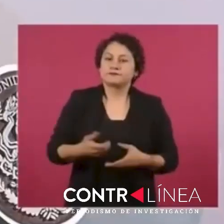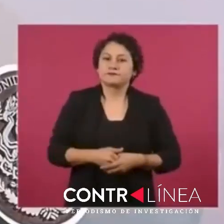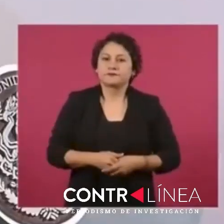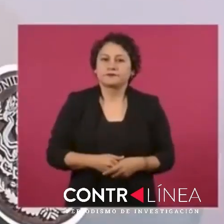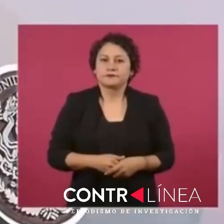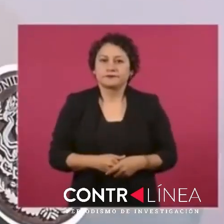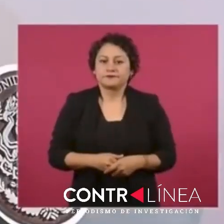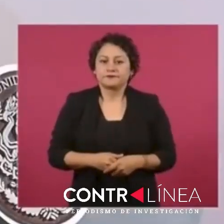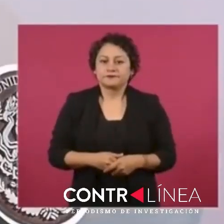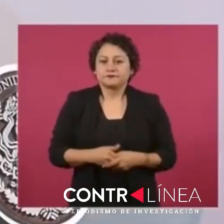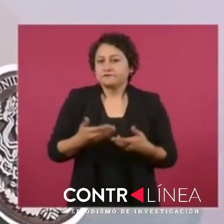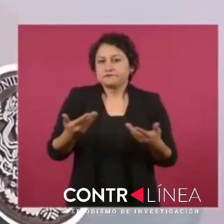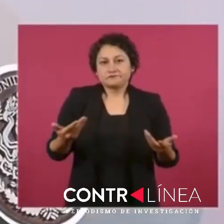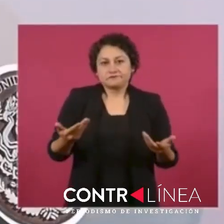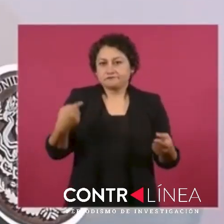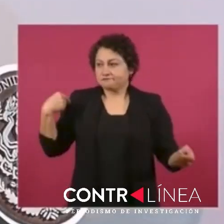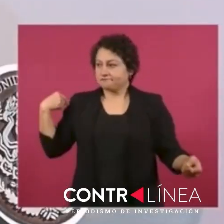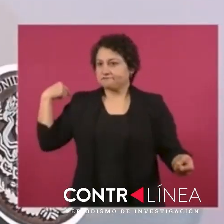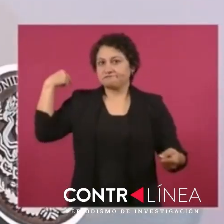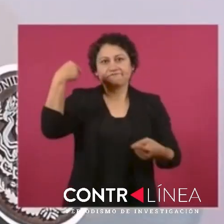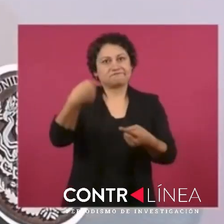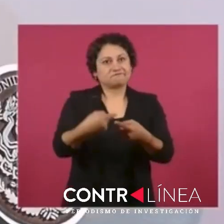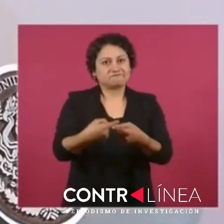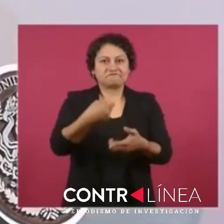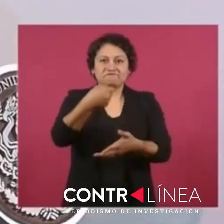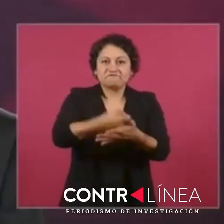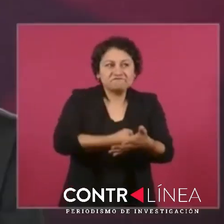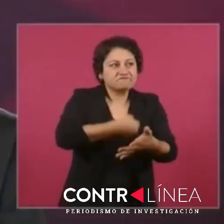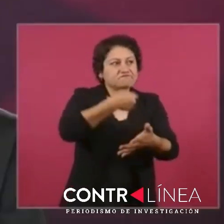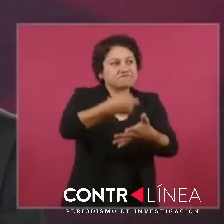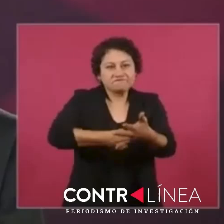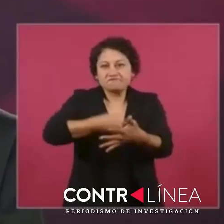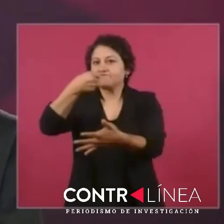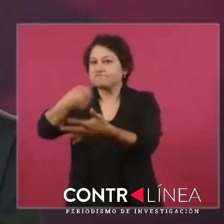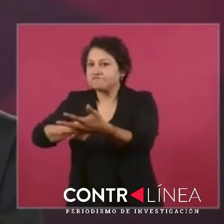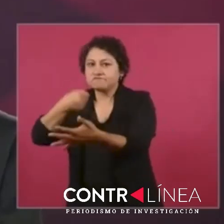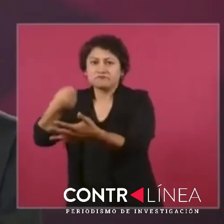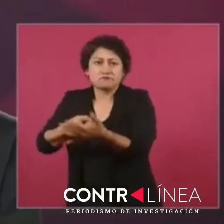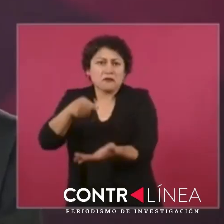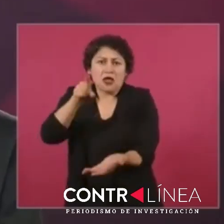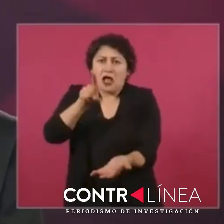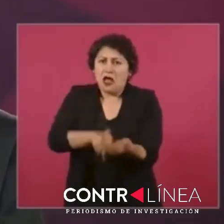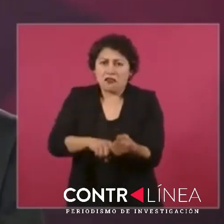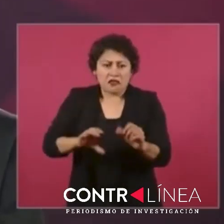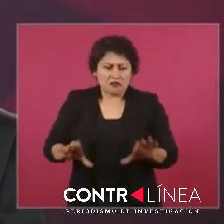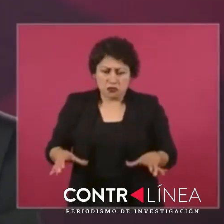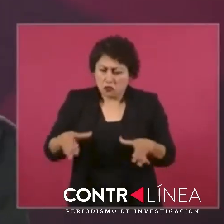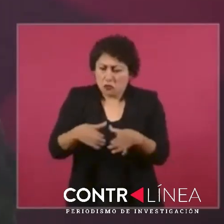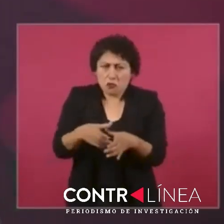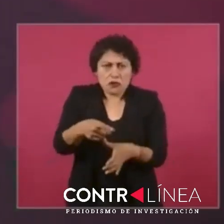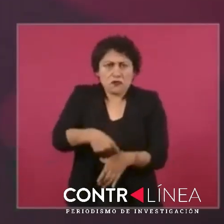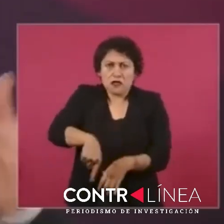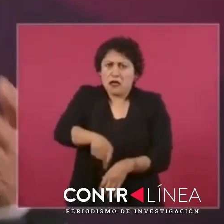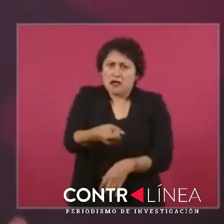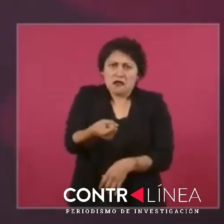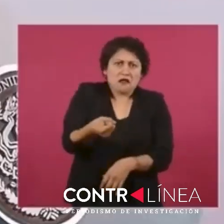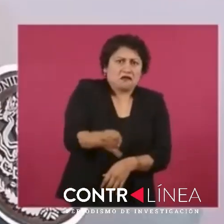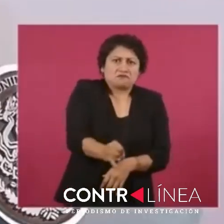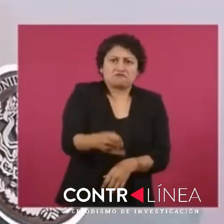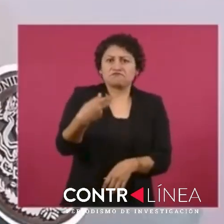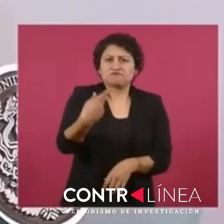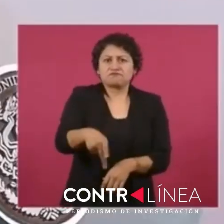este trabajo, por lo menos en la historia de los pueblos, siempre ha habido quien levante la voz, quien haga